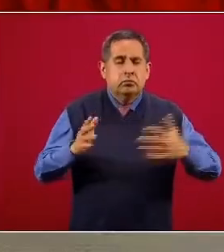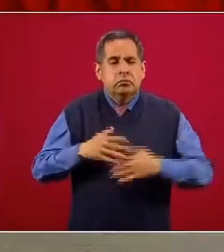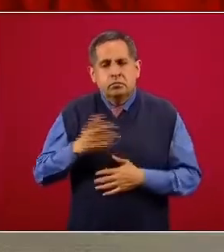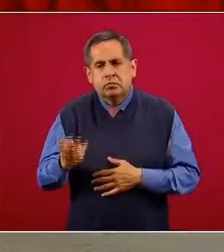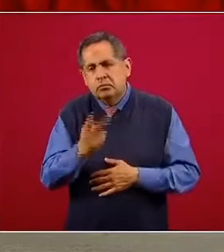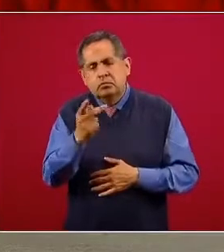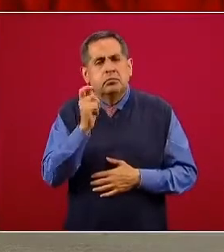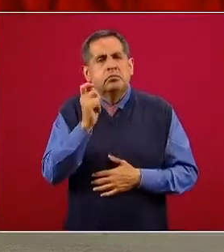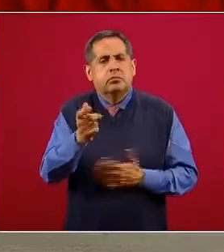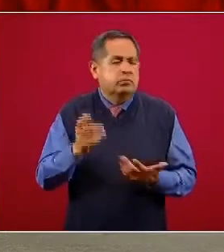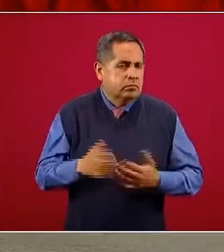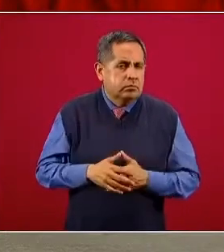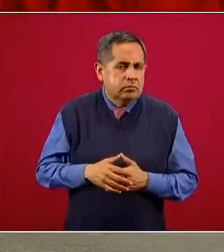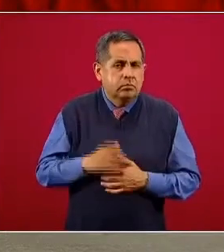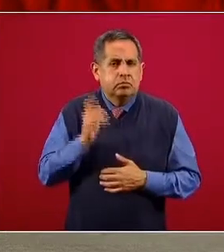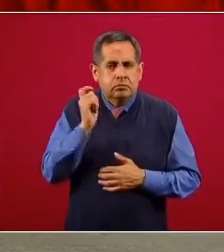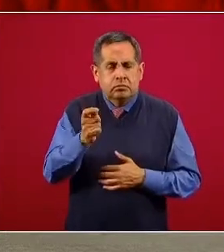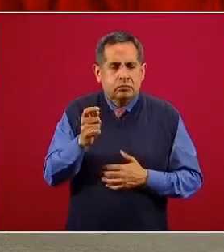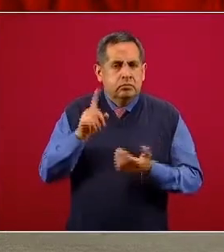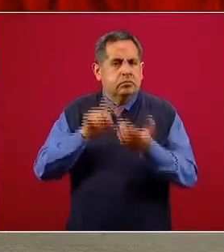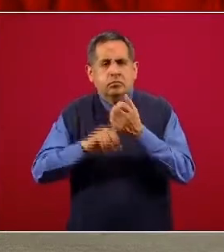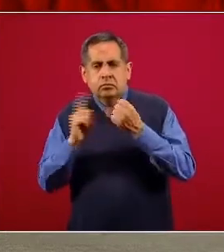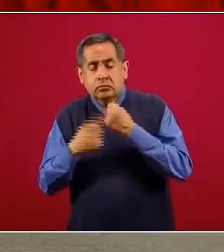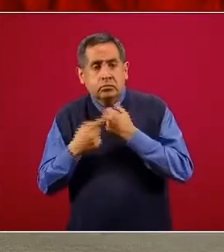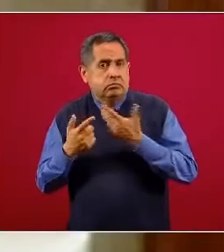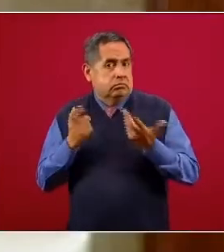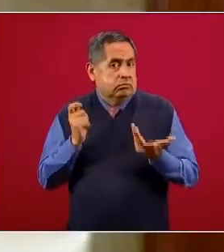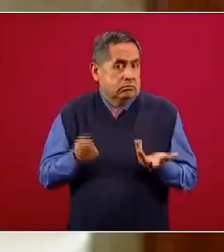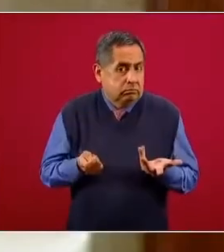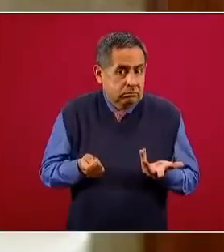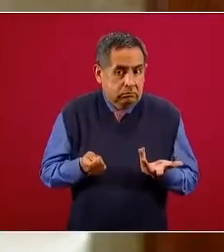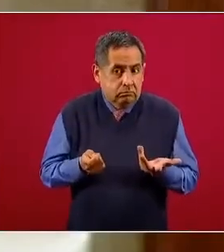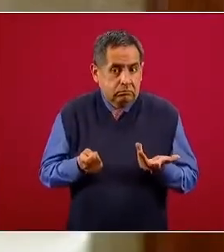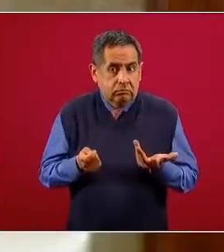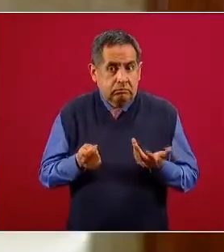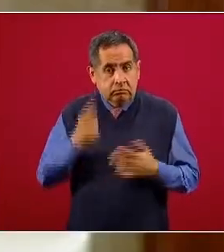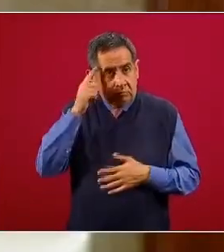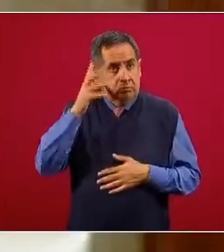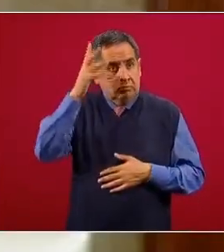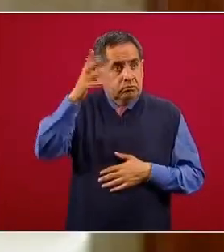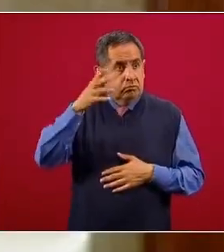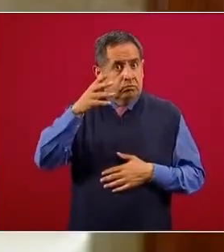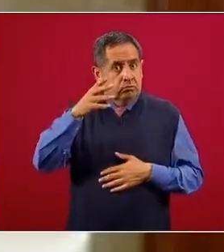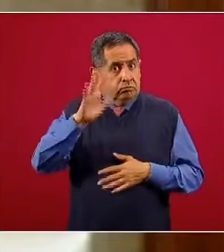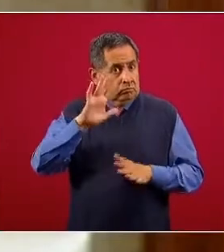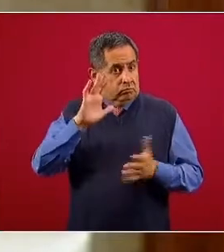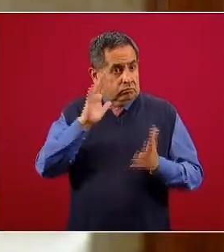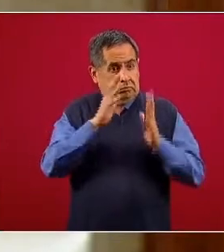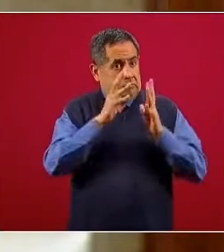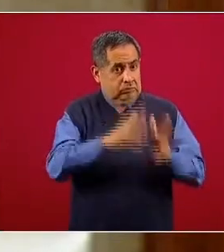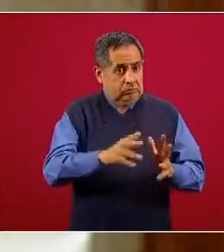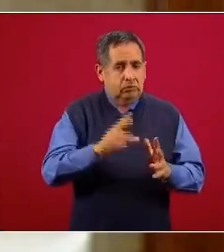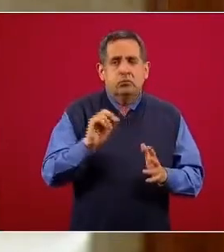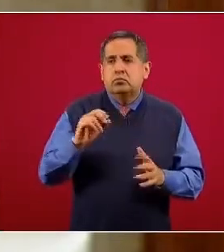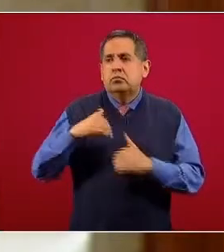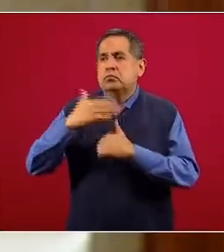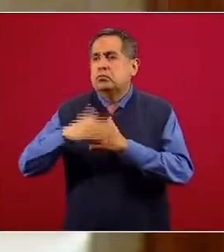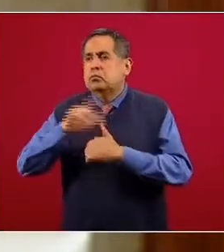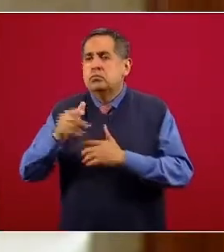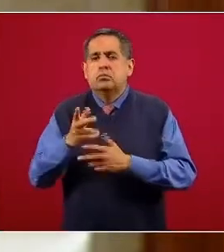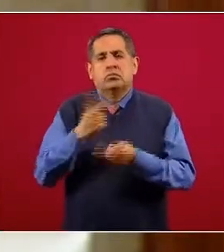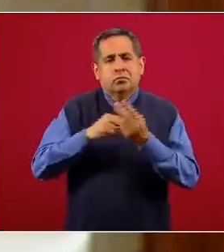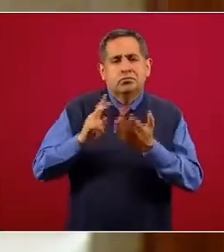bueno, ¿qué implicaciones ven ustedes en esto? Si se puede considerar como una tendencia ya sólida. Y la otra es